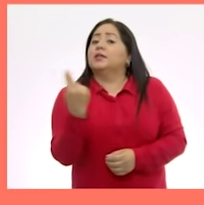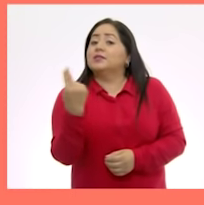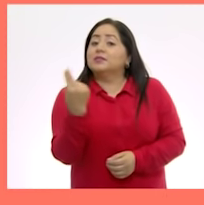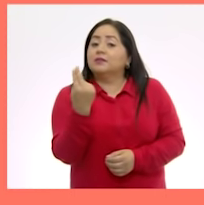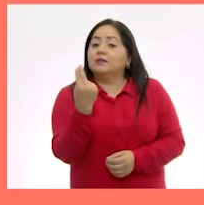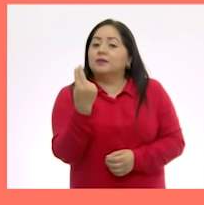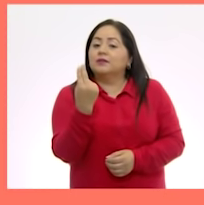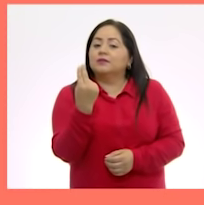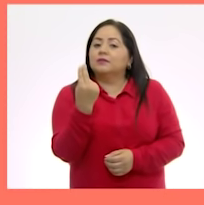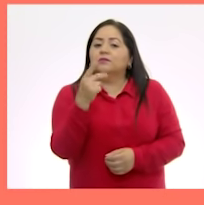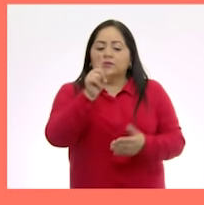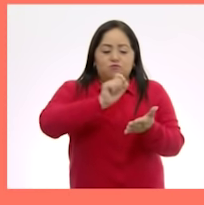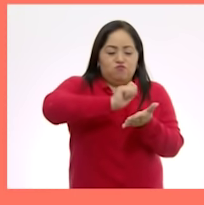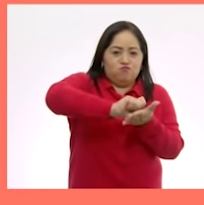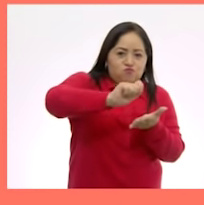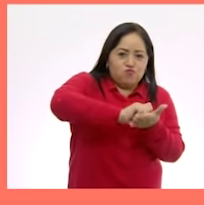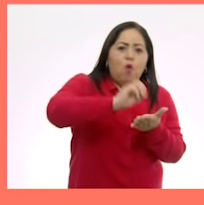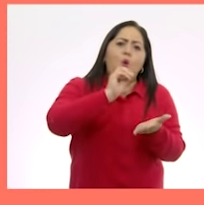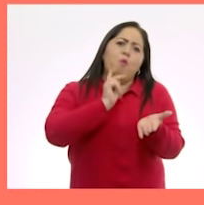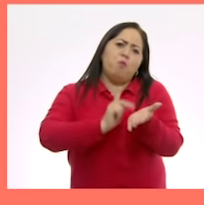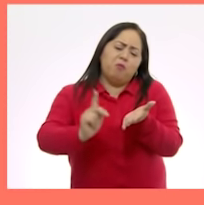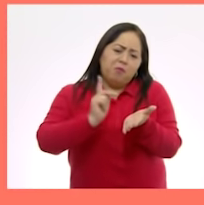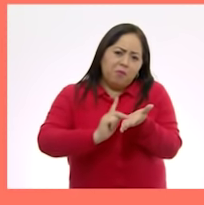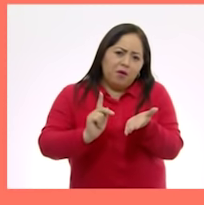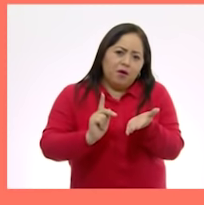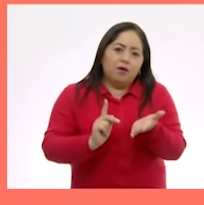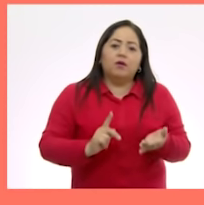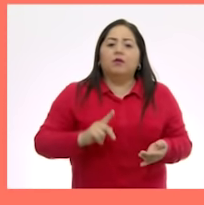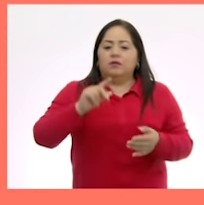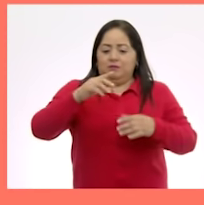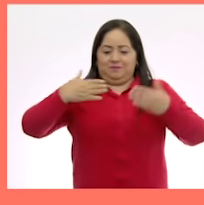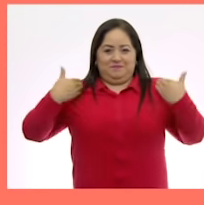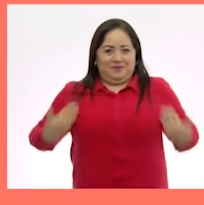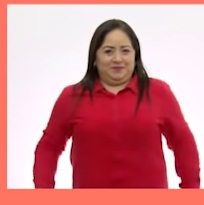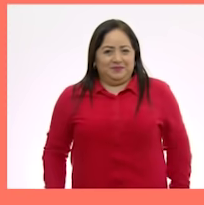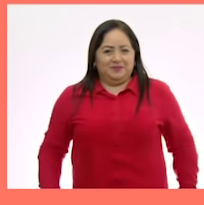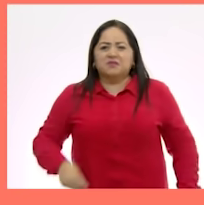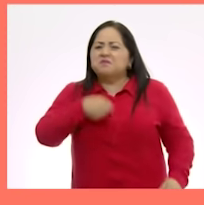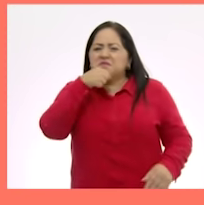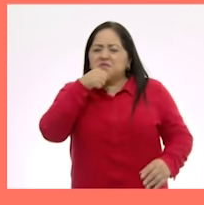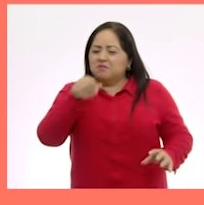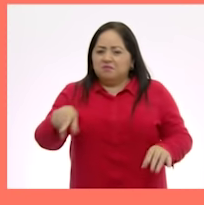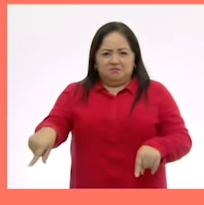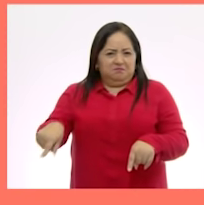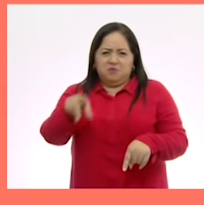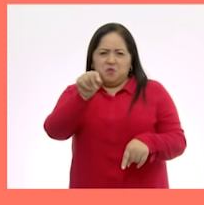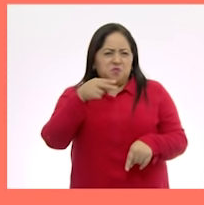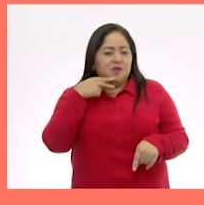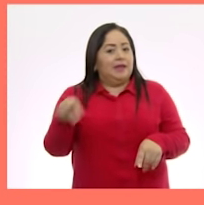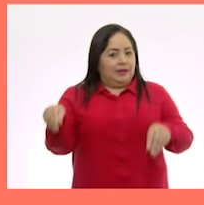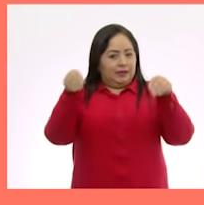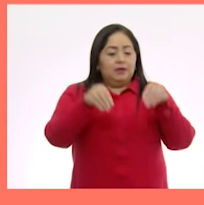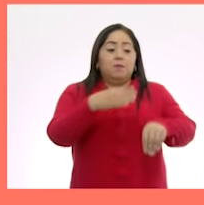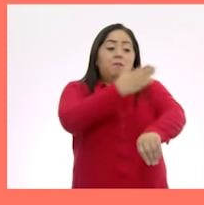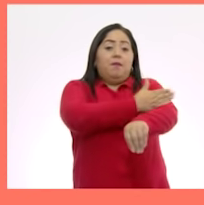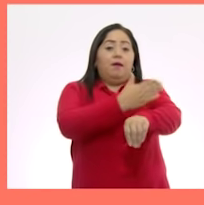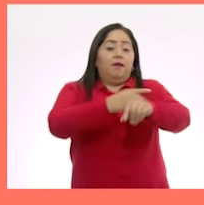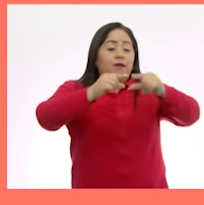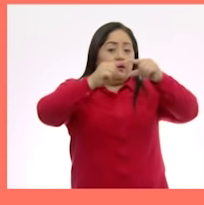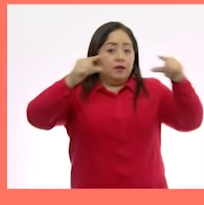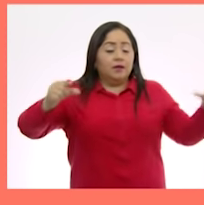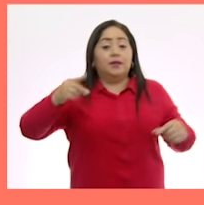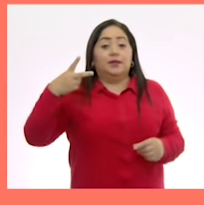Necesitarás un plumón o una pluma, una playera de algodón que ya no uses, una regla